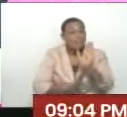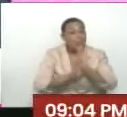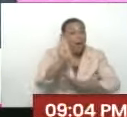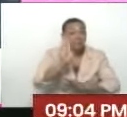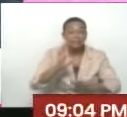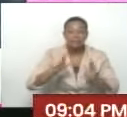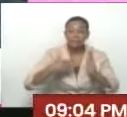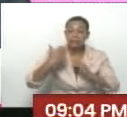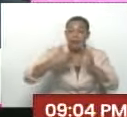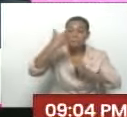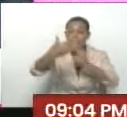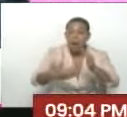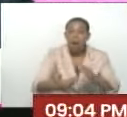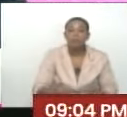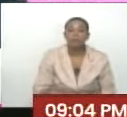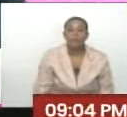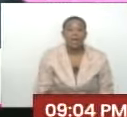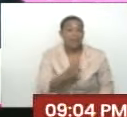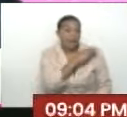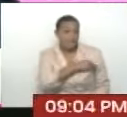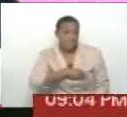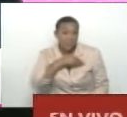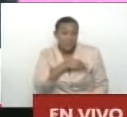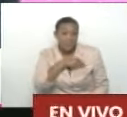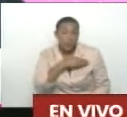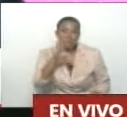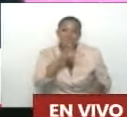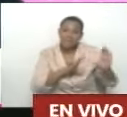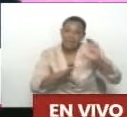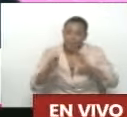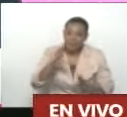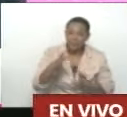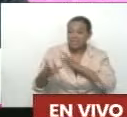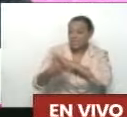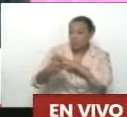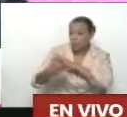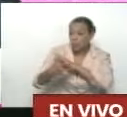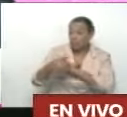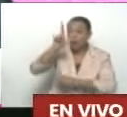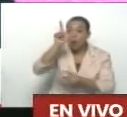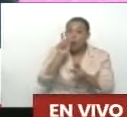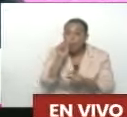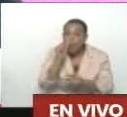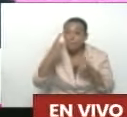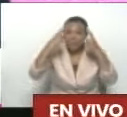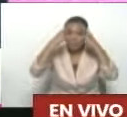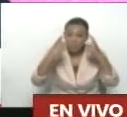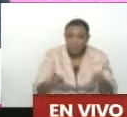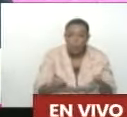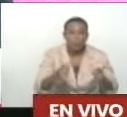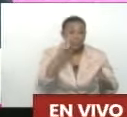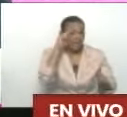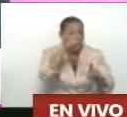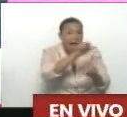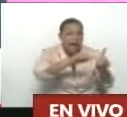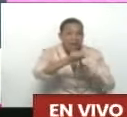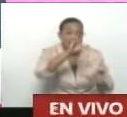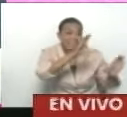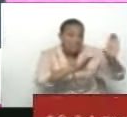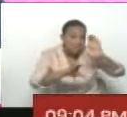mundo nuestra gran misión, científicos, científicas, investigadores, innovadores de